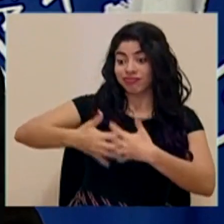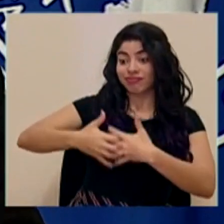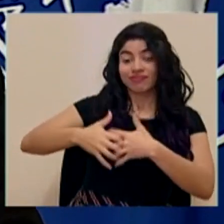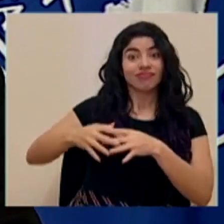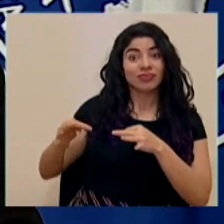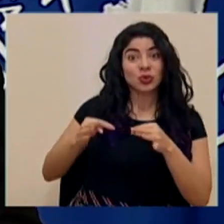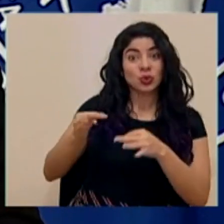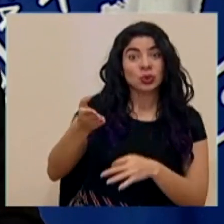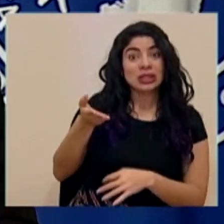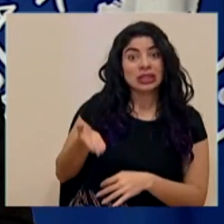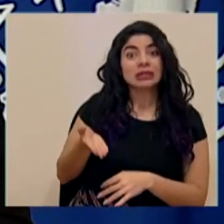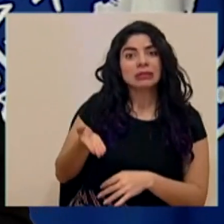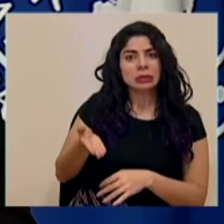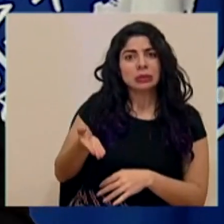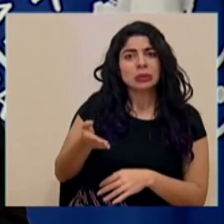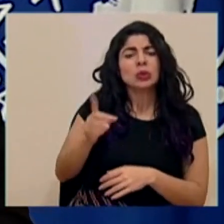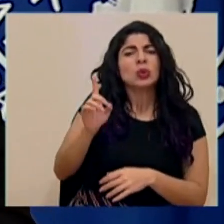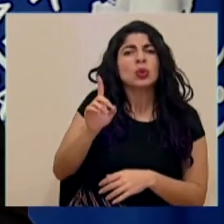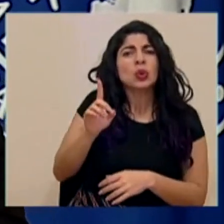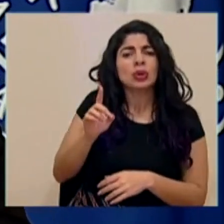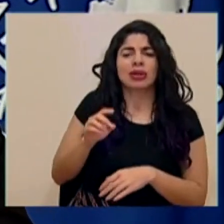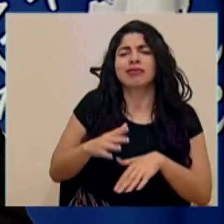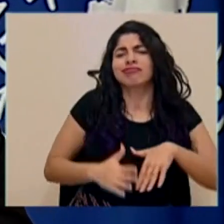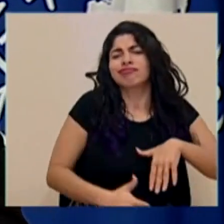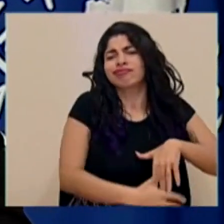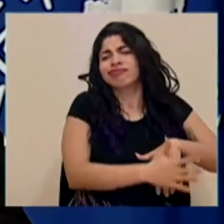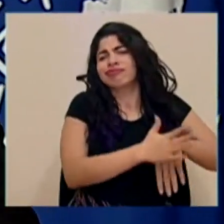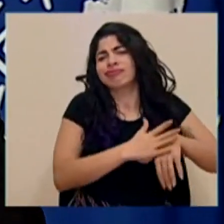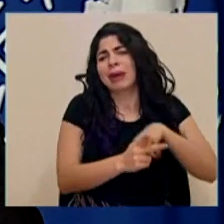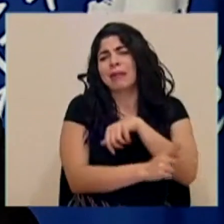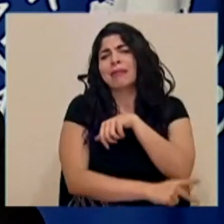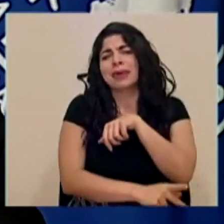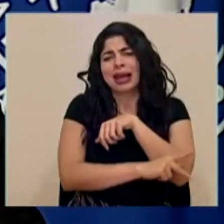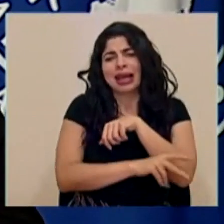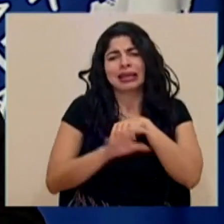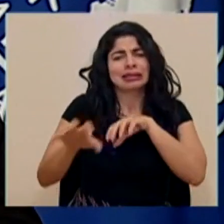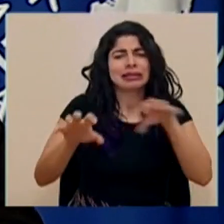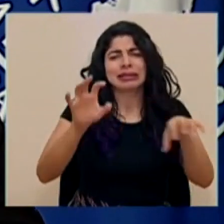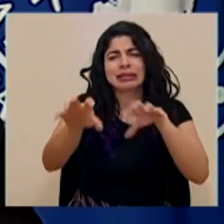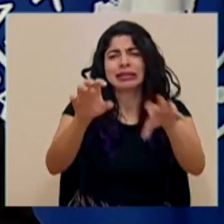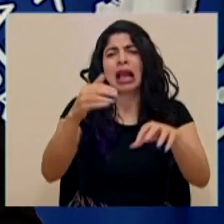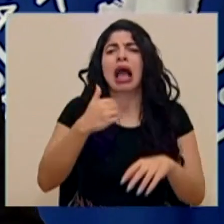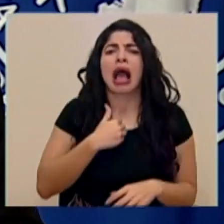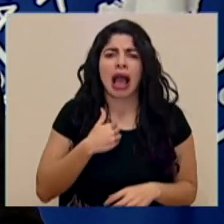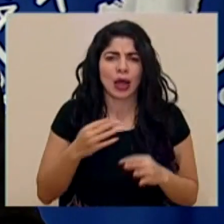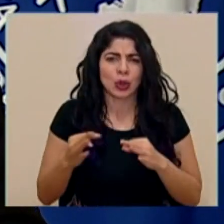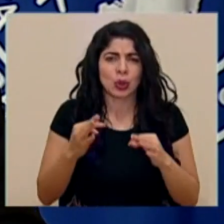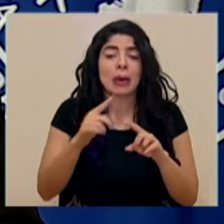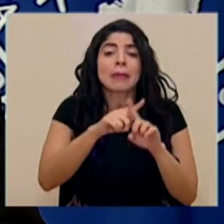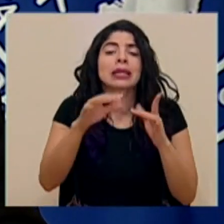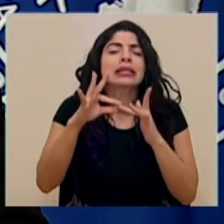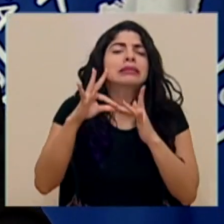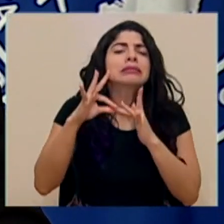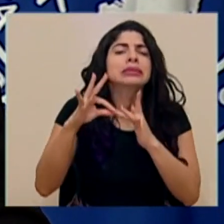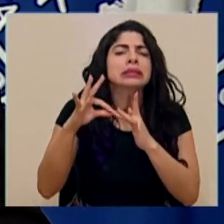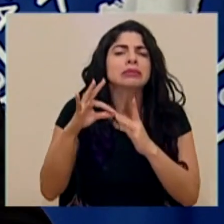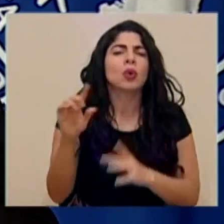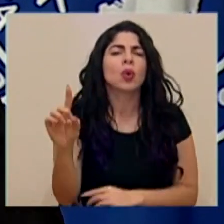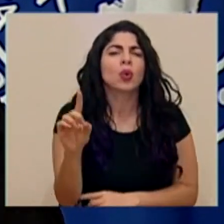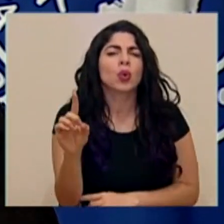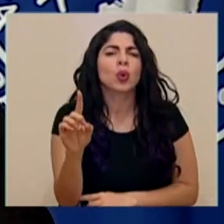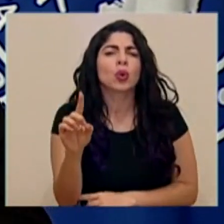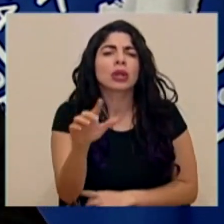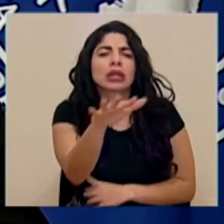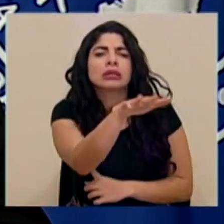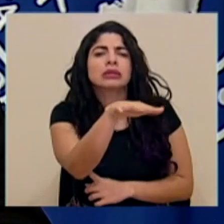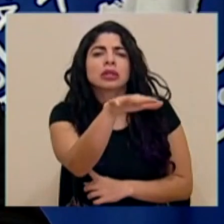turística está distribuida por todo el país, pero es especialmente importante en las regiones